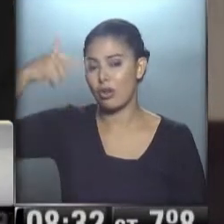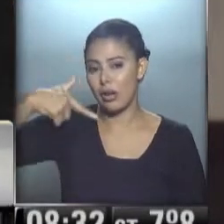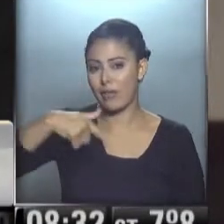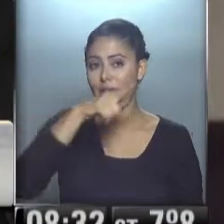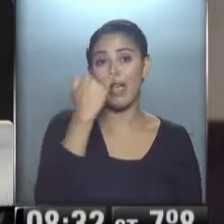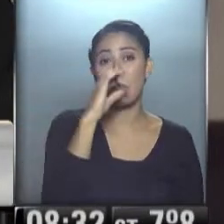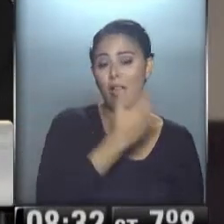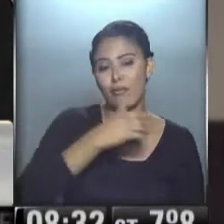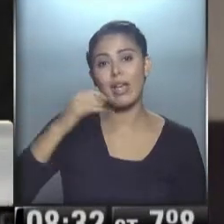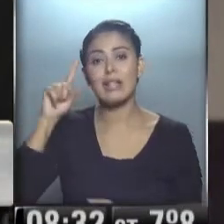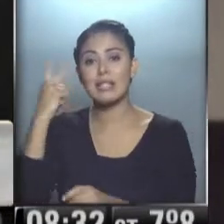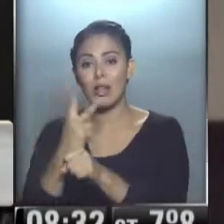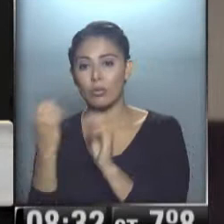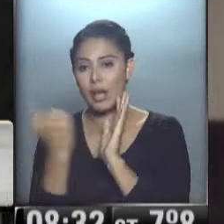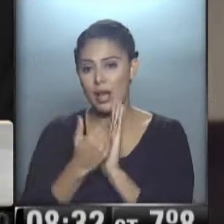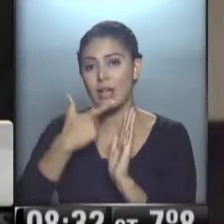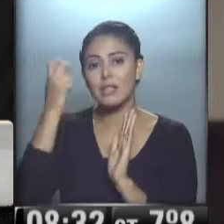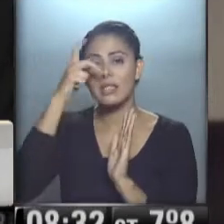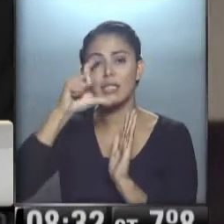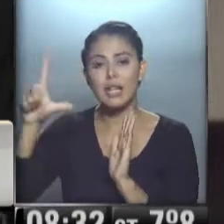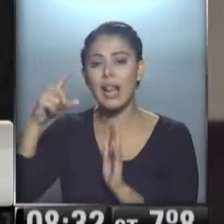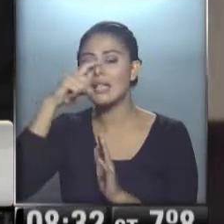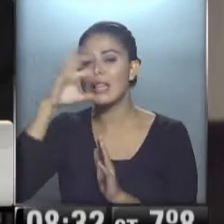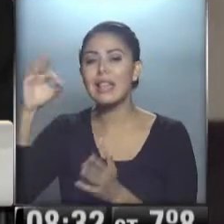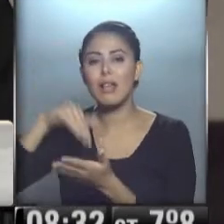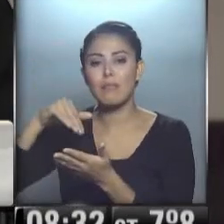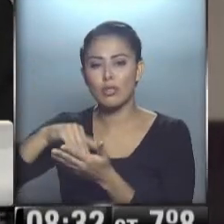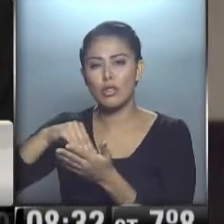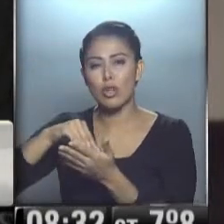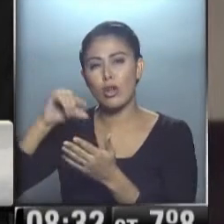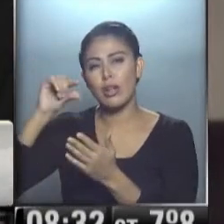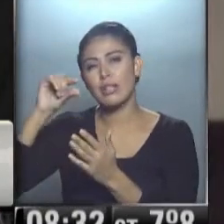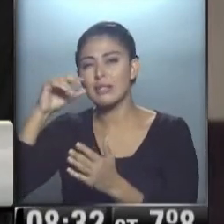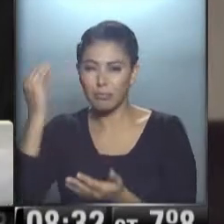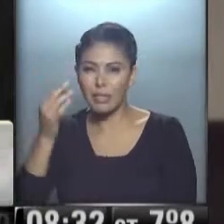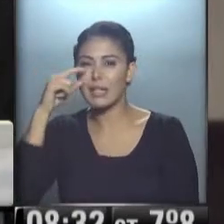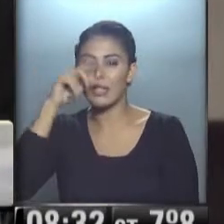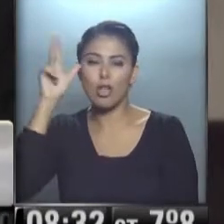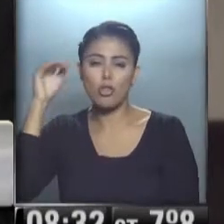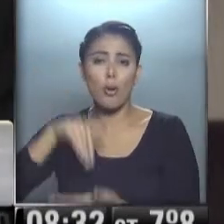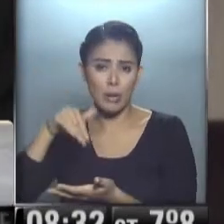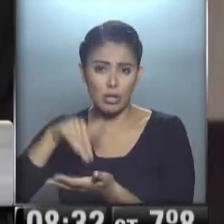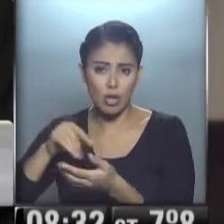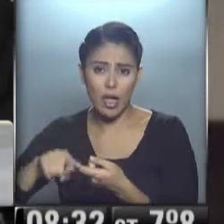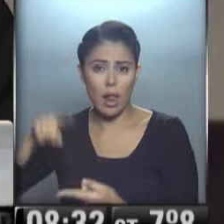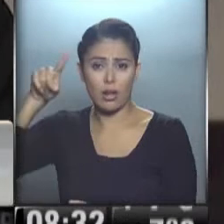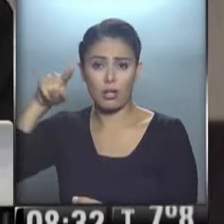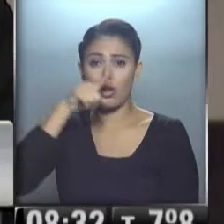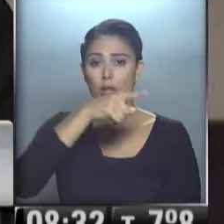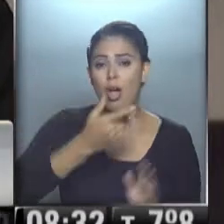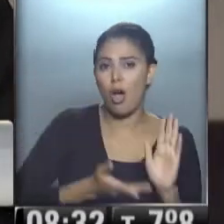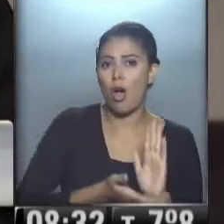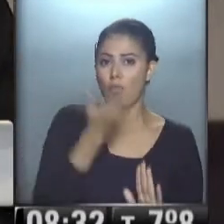que decía la segunda apenas superó los 70 millones 78 millones con un aumento del pf que